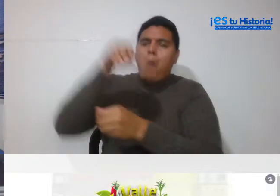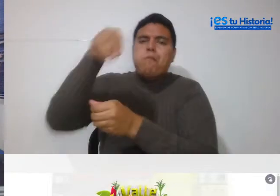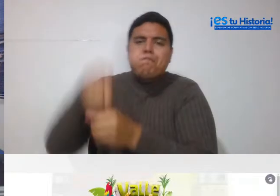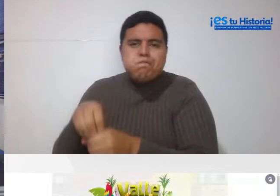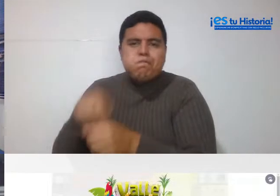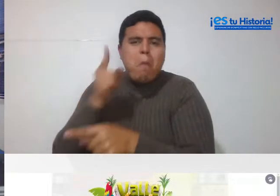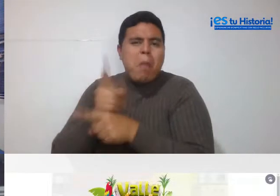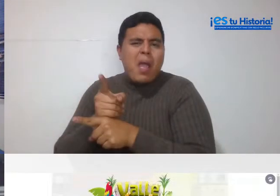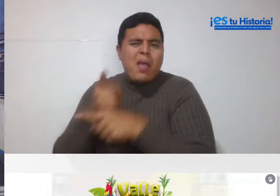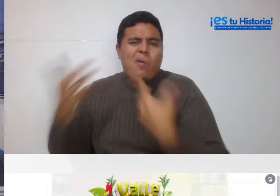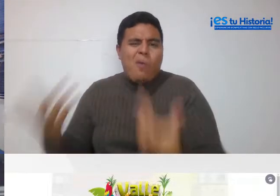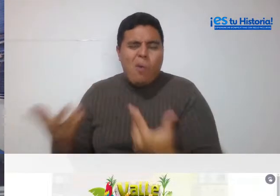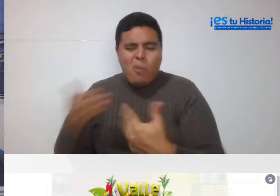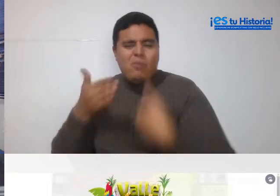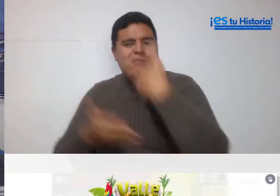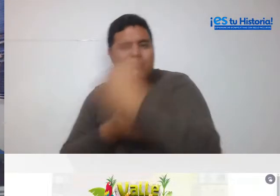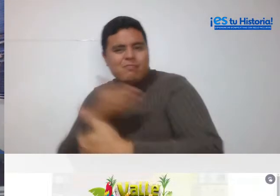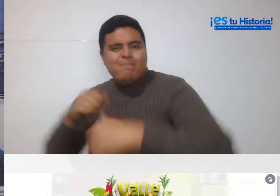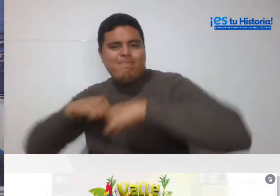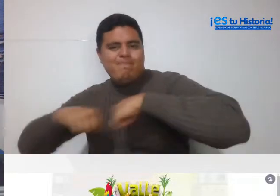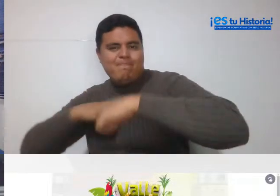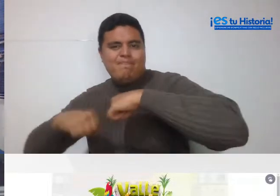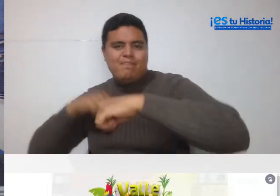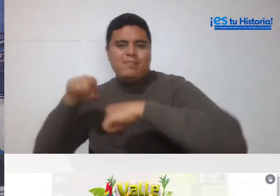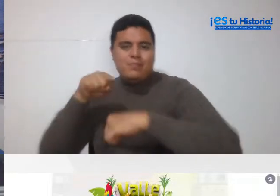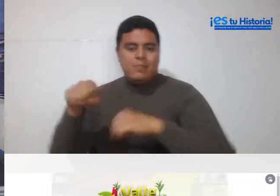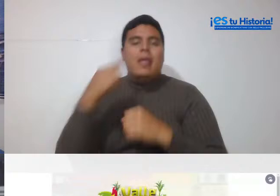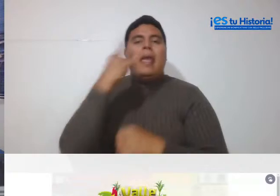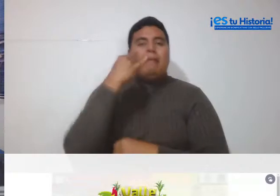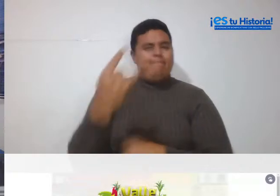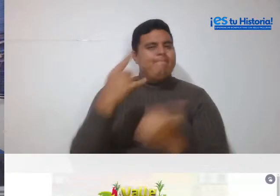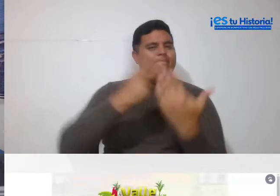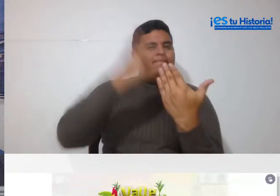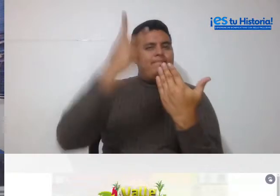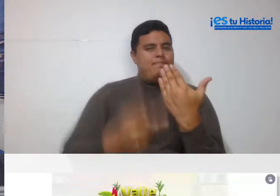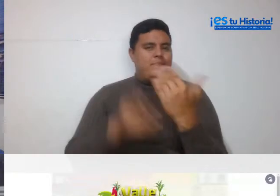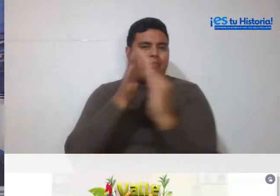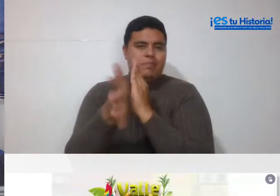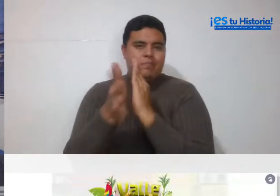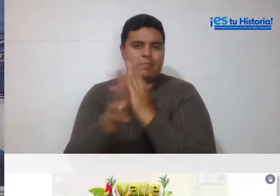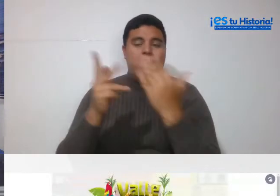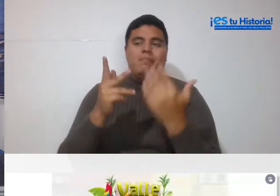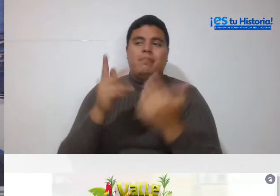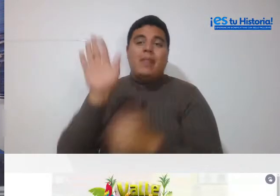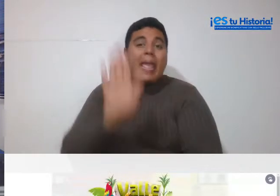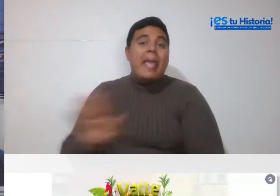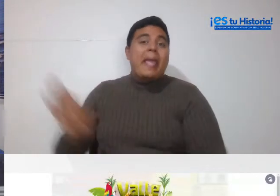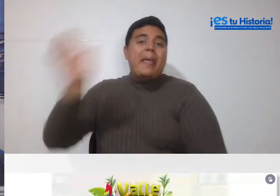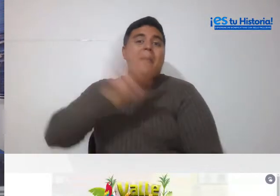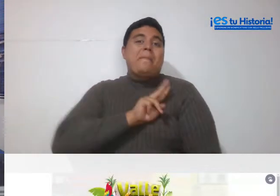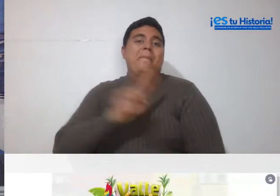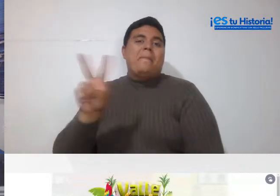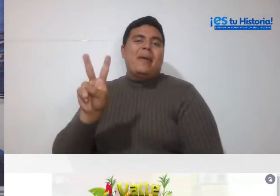proceso de implementación bastante interesante del cual ya le voy a hablar. Claro. Para mí Valle Mágico es una llamémoslo, una